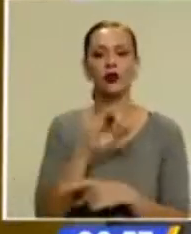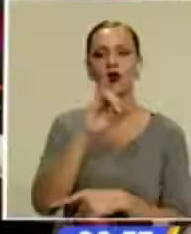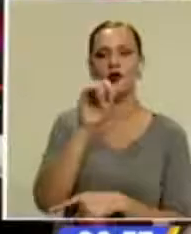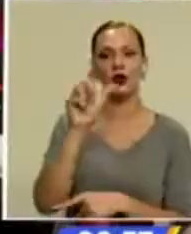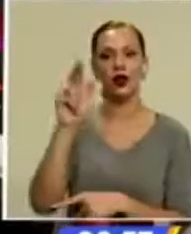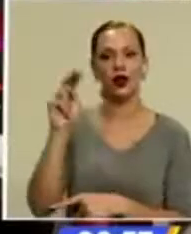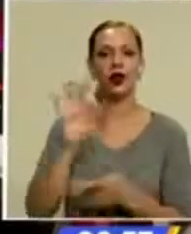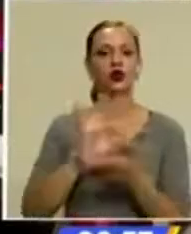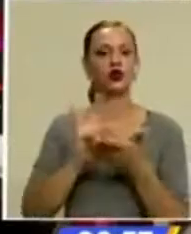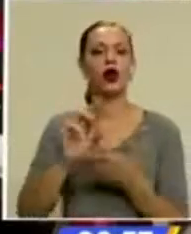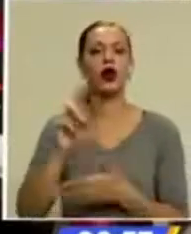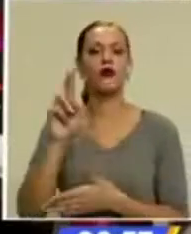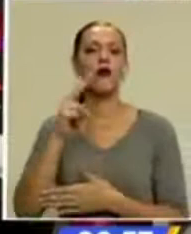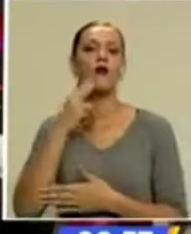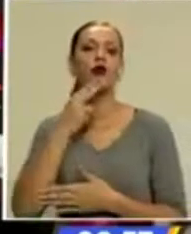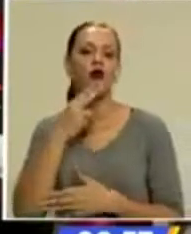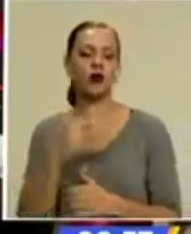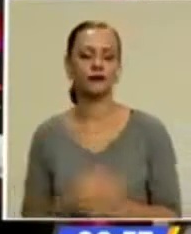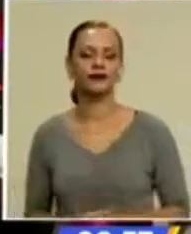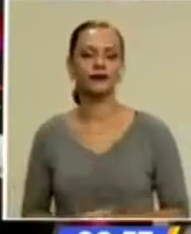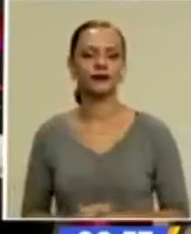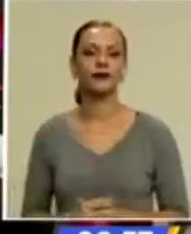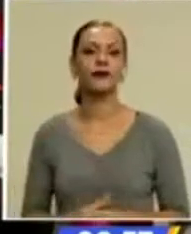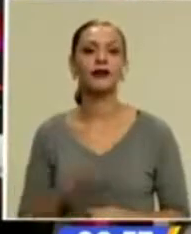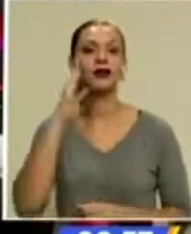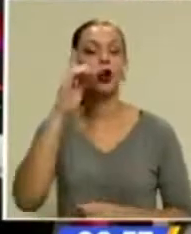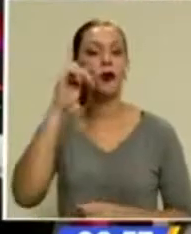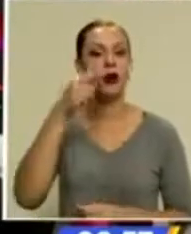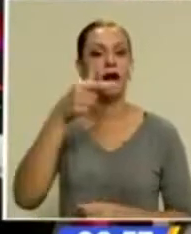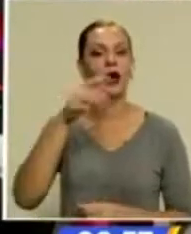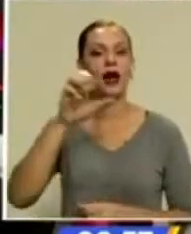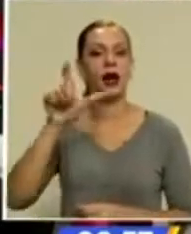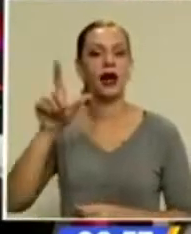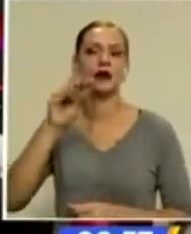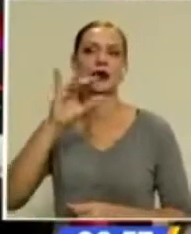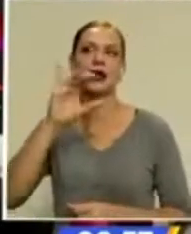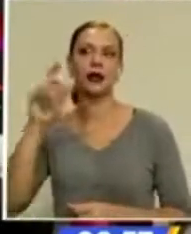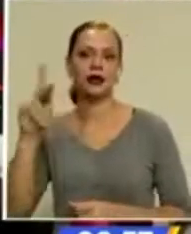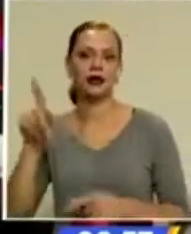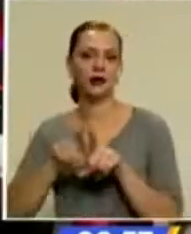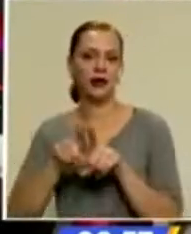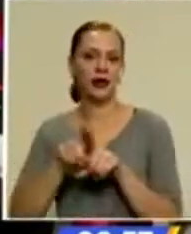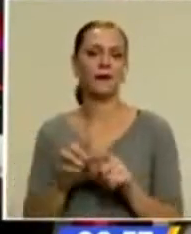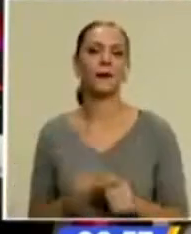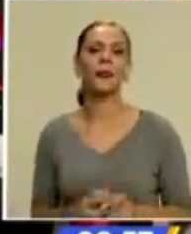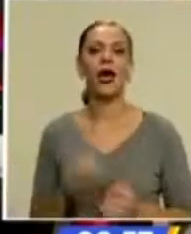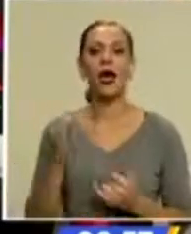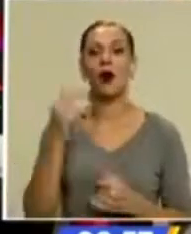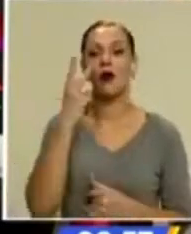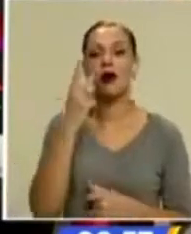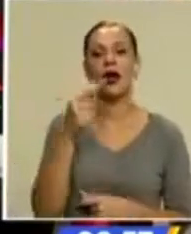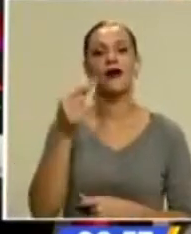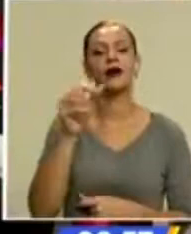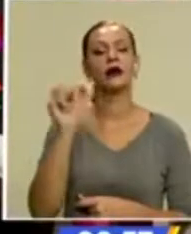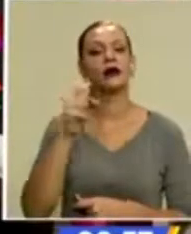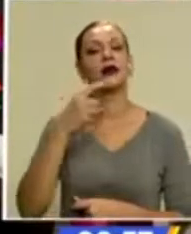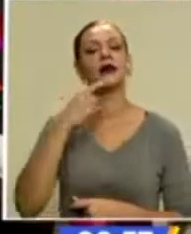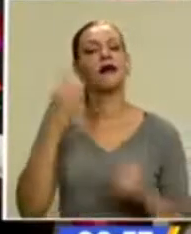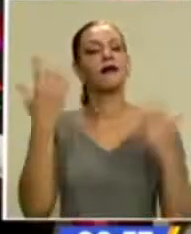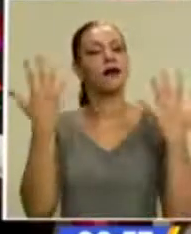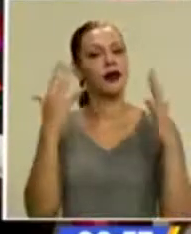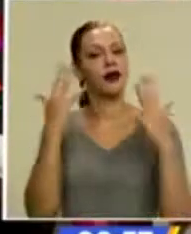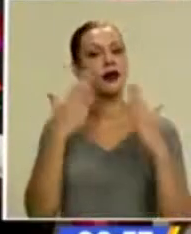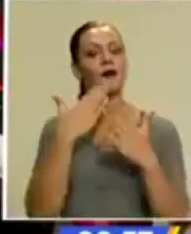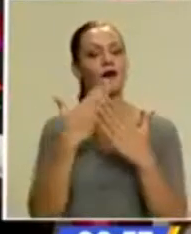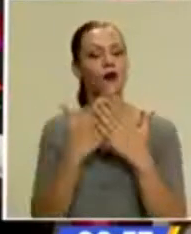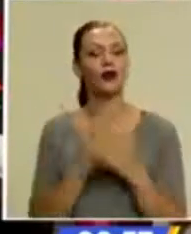Julián de la Escuela República de Honduras. El saludo para Gael y Daikel también. Vamos a ver Gabriela Sánchez que nos dice, felicito,